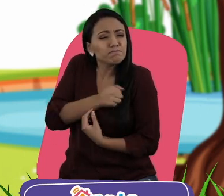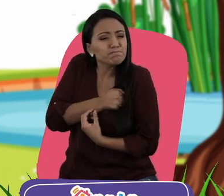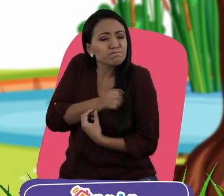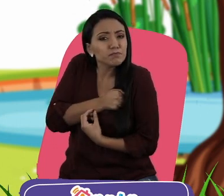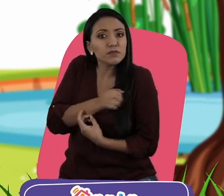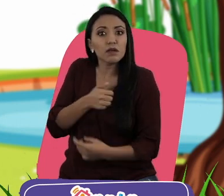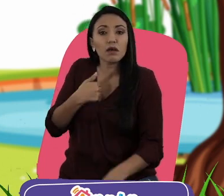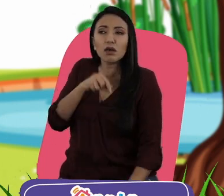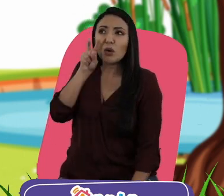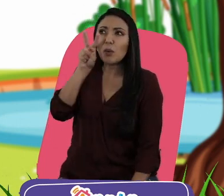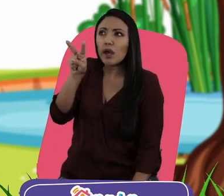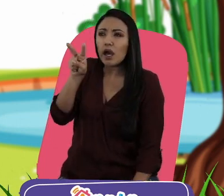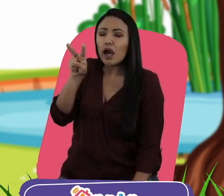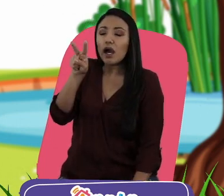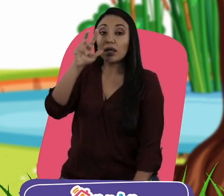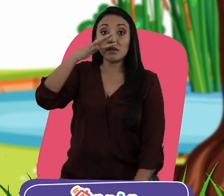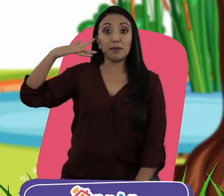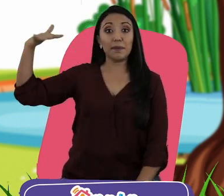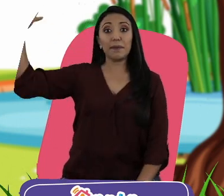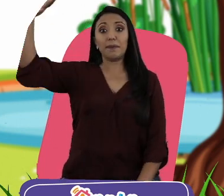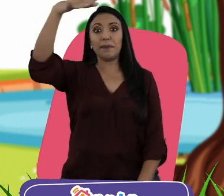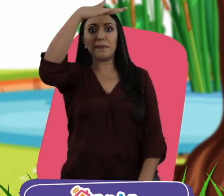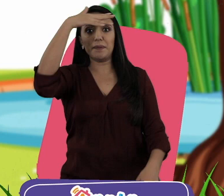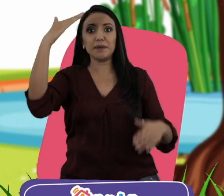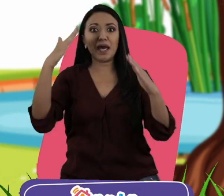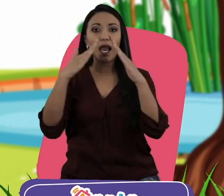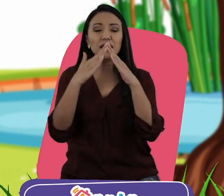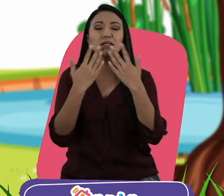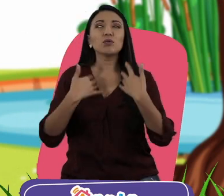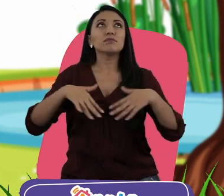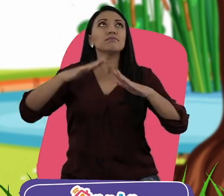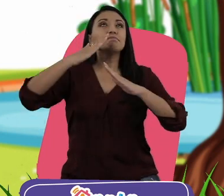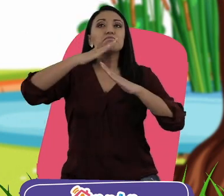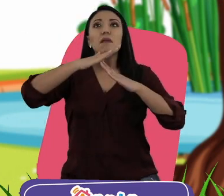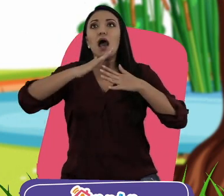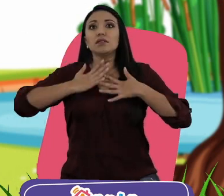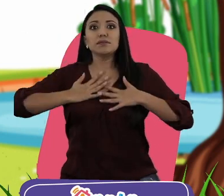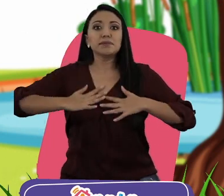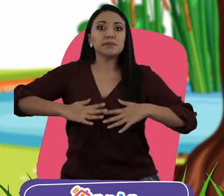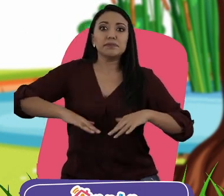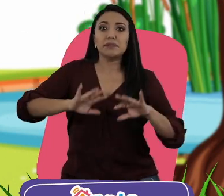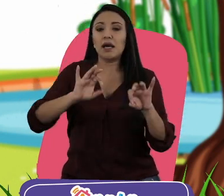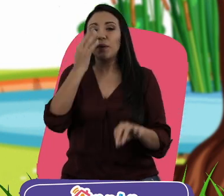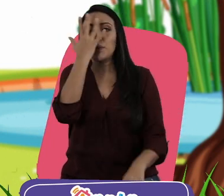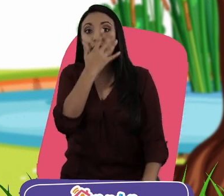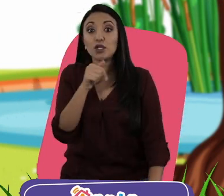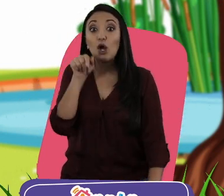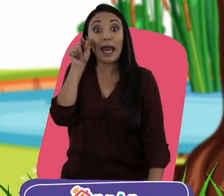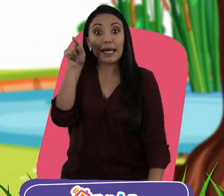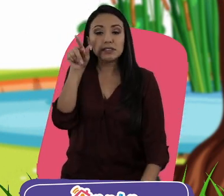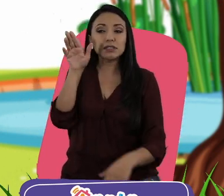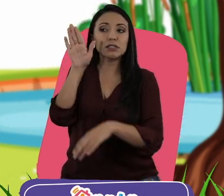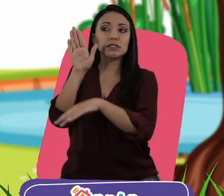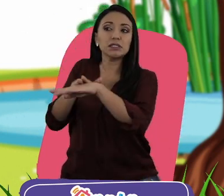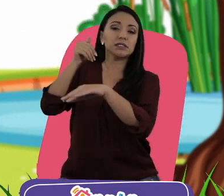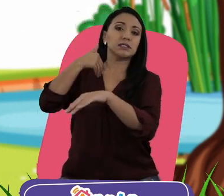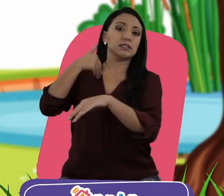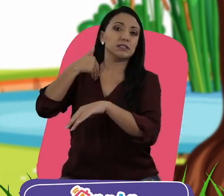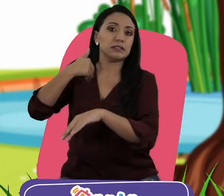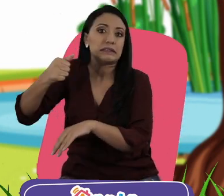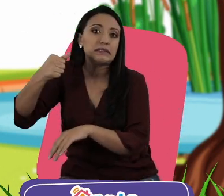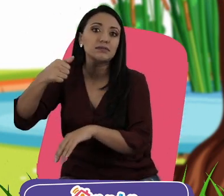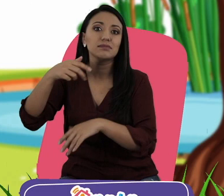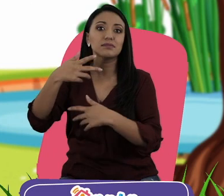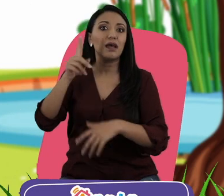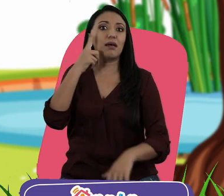que invadían la casa de una paz que para mí era ejemplar. Y ese fue el llamado a la música.